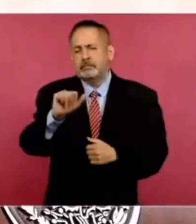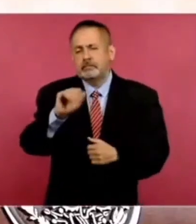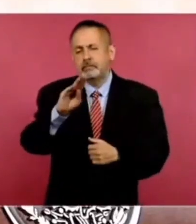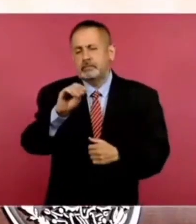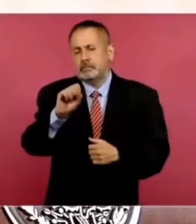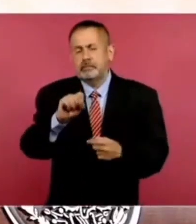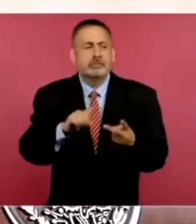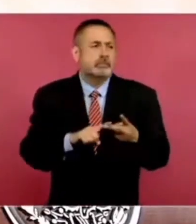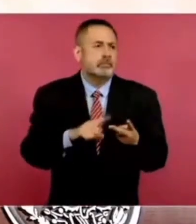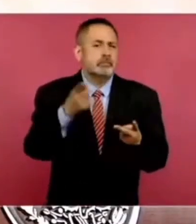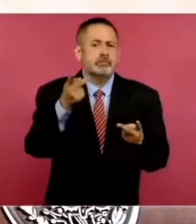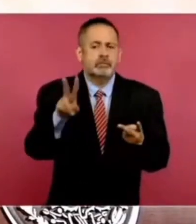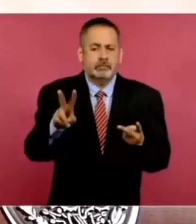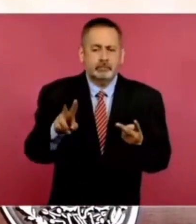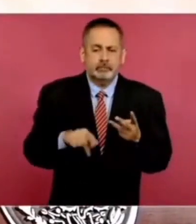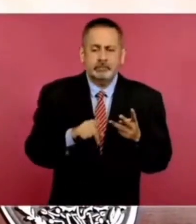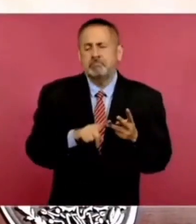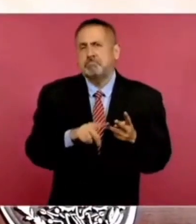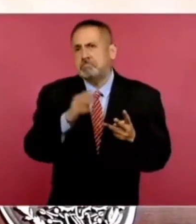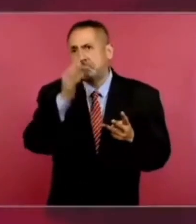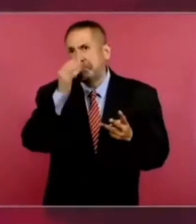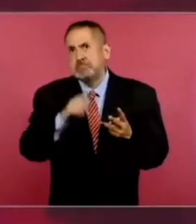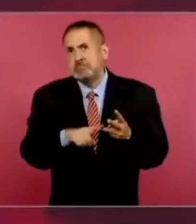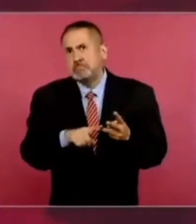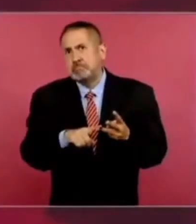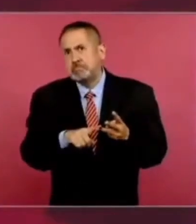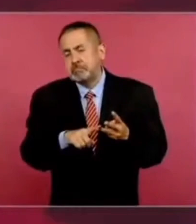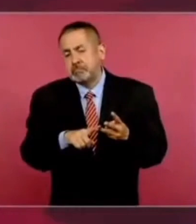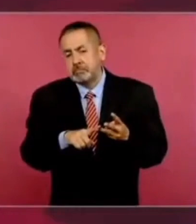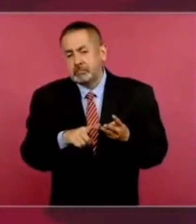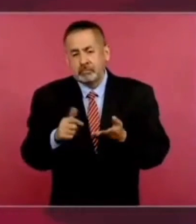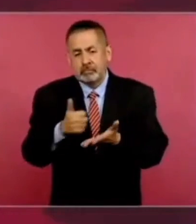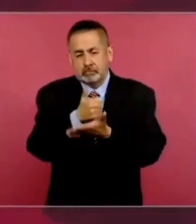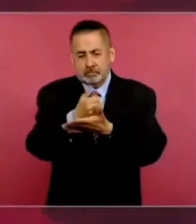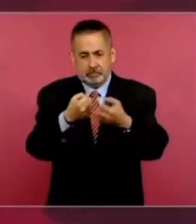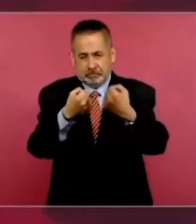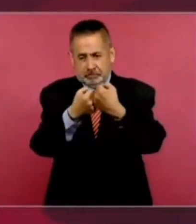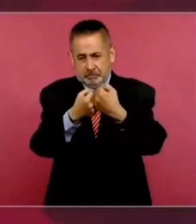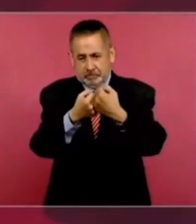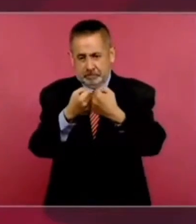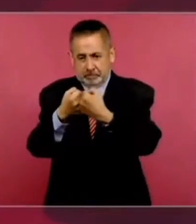o Vallarta, o las ciudades fronterizas